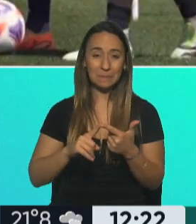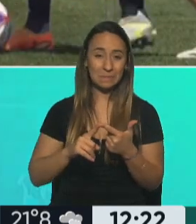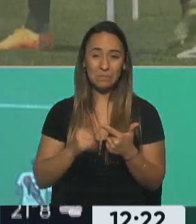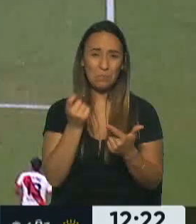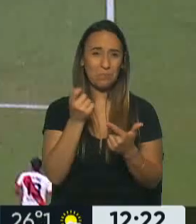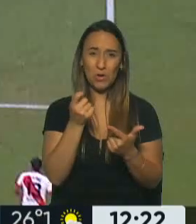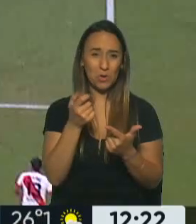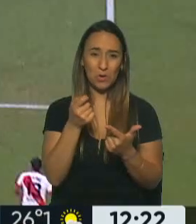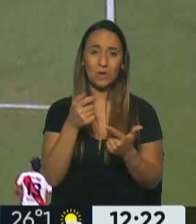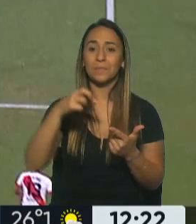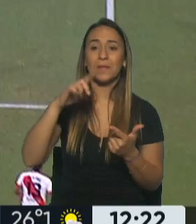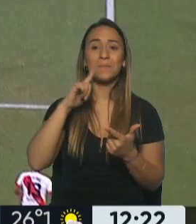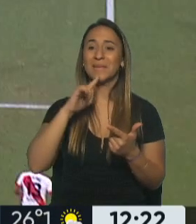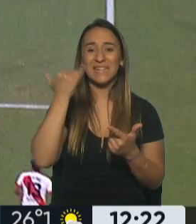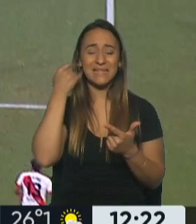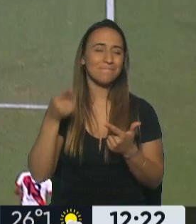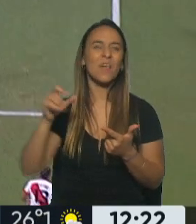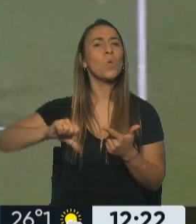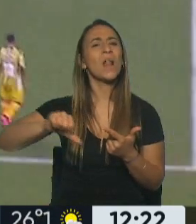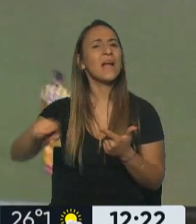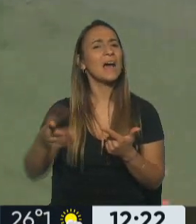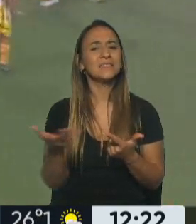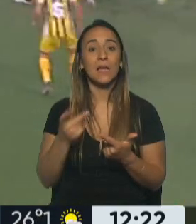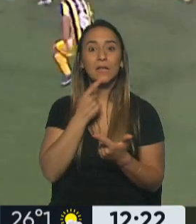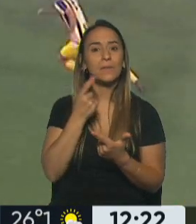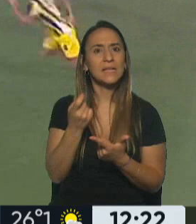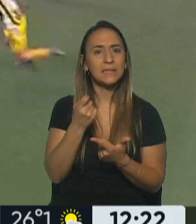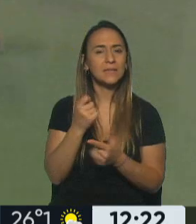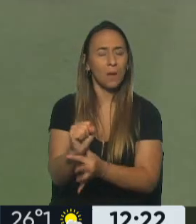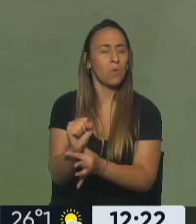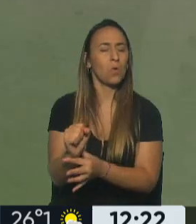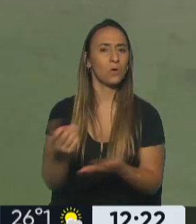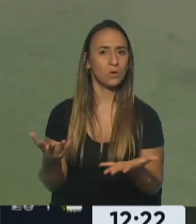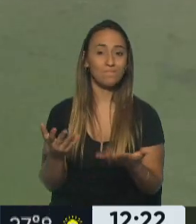poquito del piti creo que no alcanza para lo que necesita y complicándose